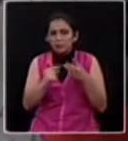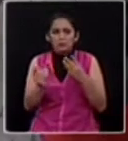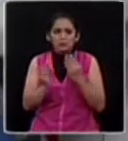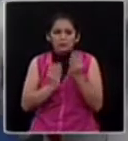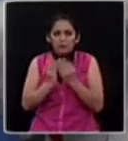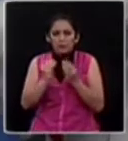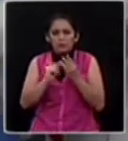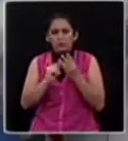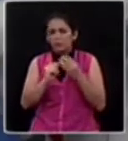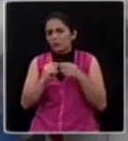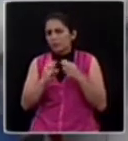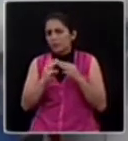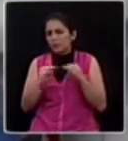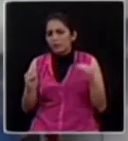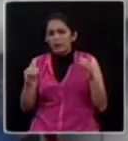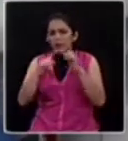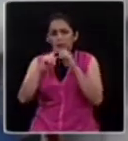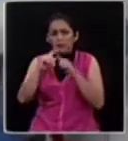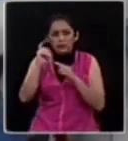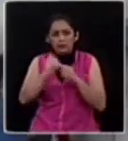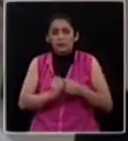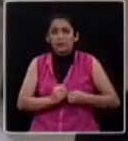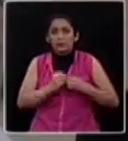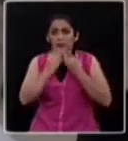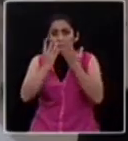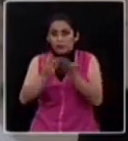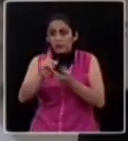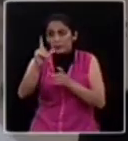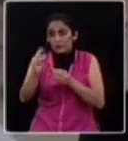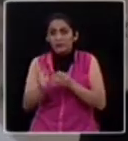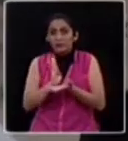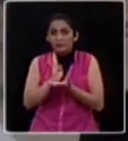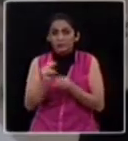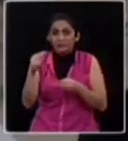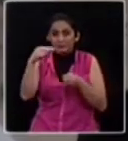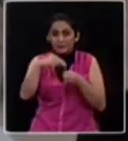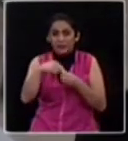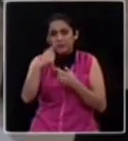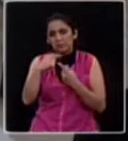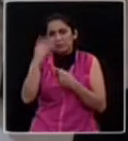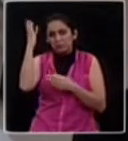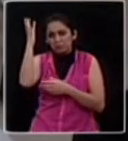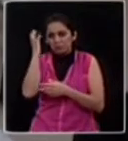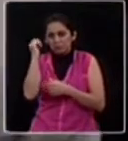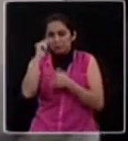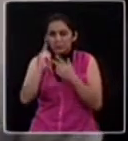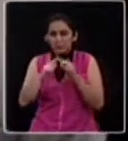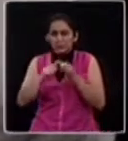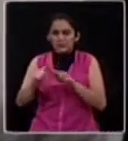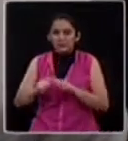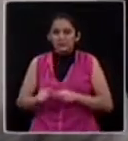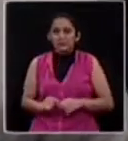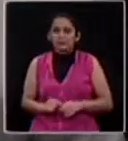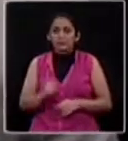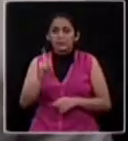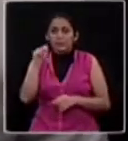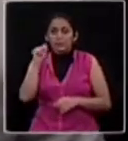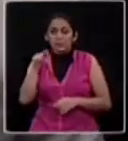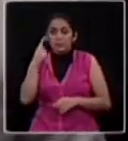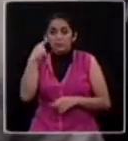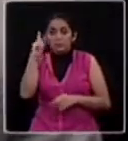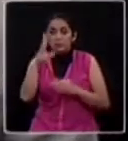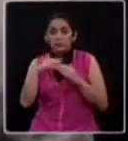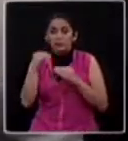insumos y otros que buscan mejorar la atención para los afiliados, jubilados y pensionistas de la institución. 1.000 millones de dólares en inversión a